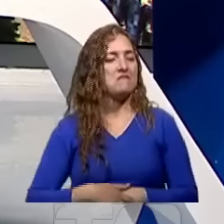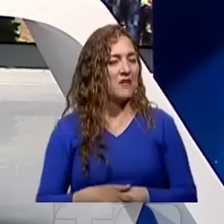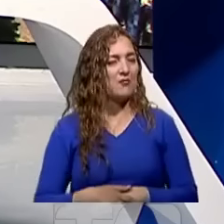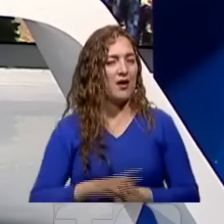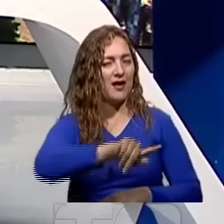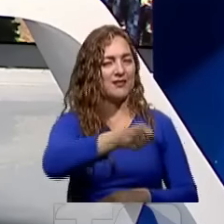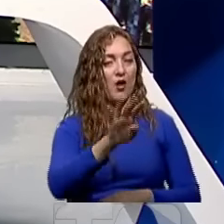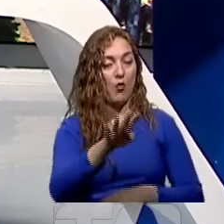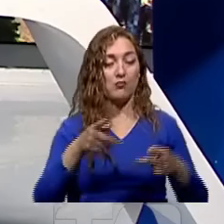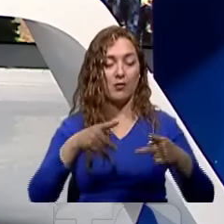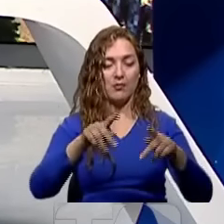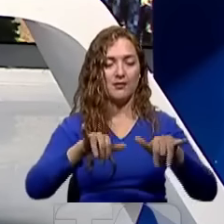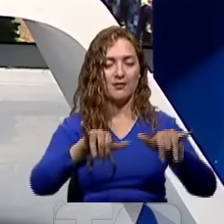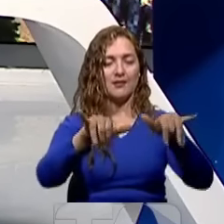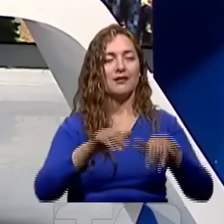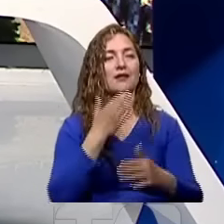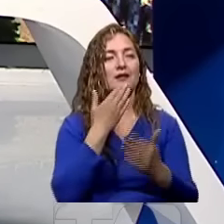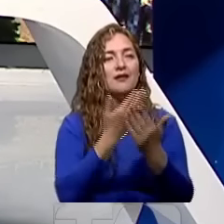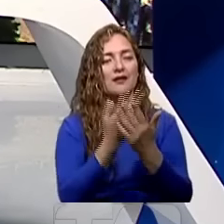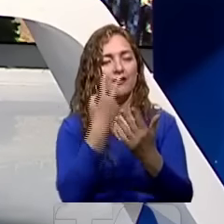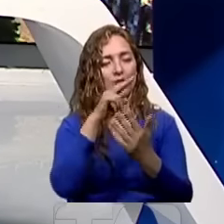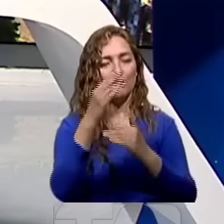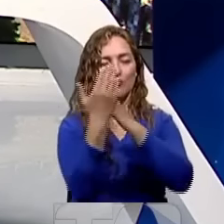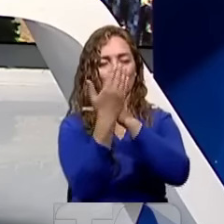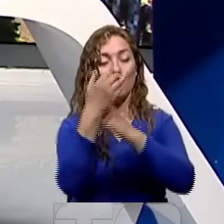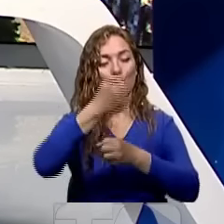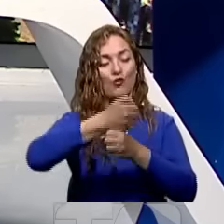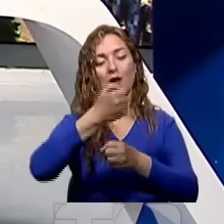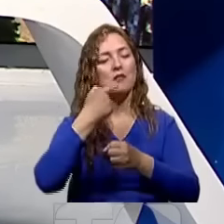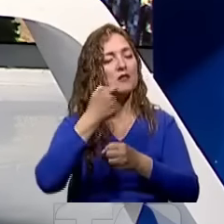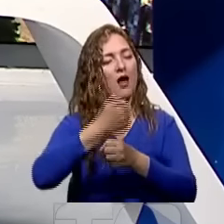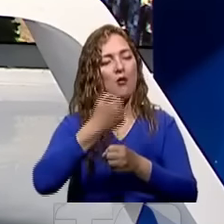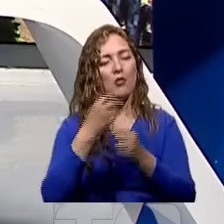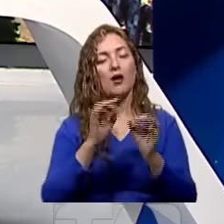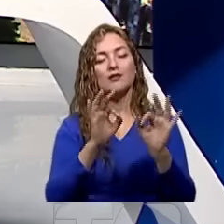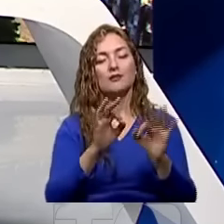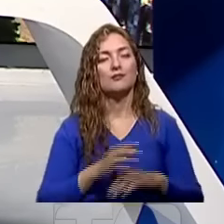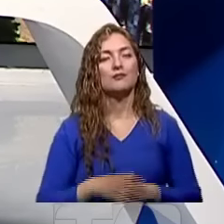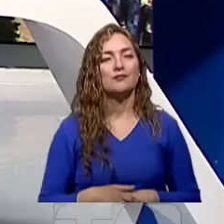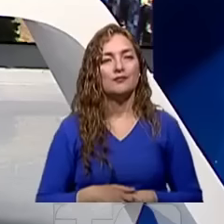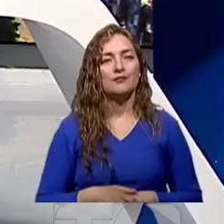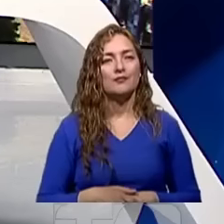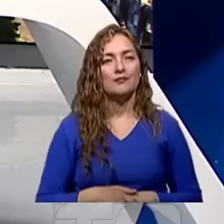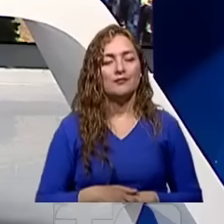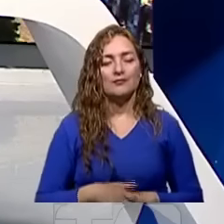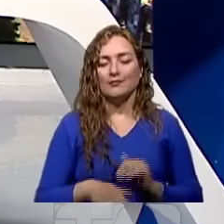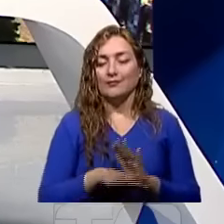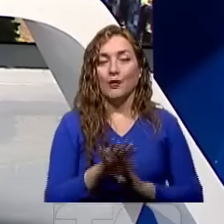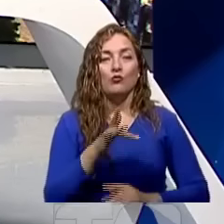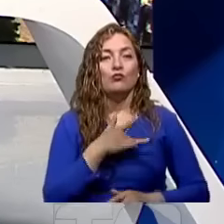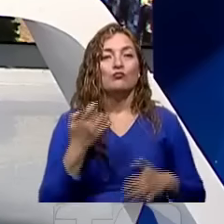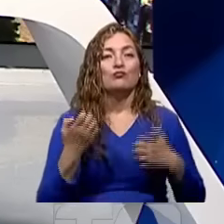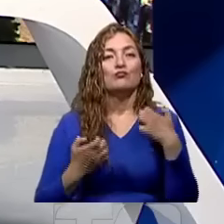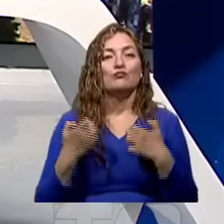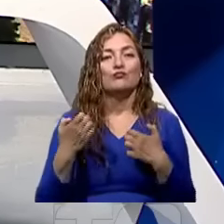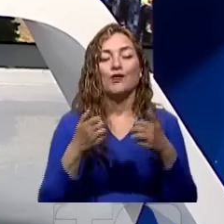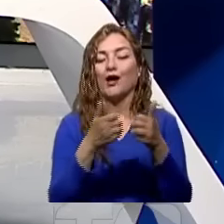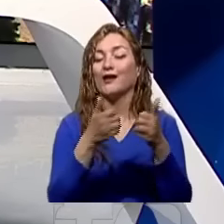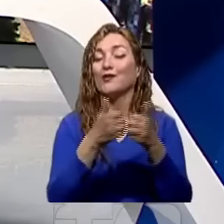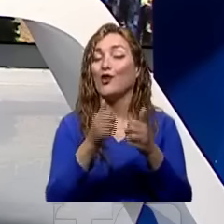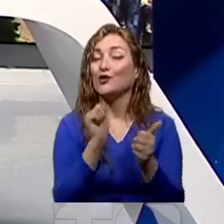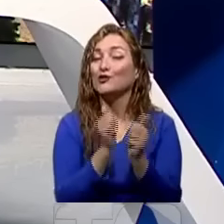que el espacio siga. Y gracias a ustedes también, que nos dan cabida a los deportes. Yo les puedo contar que los momentos que más me emocionó del equipo